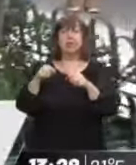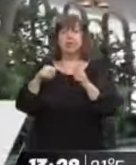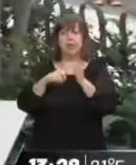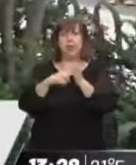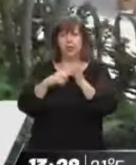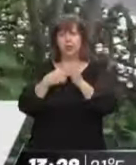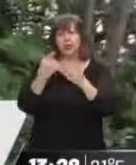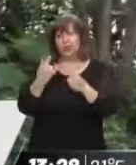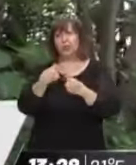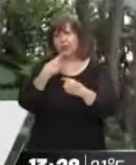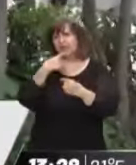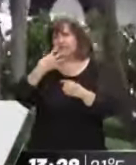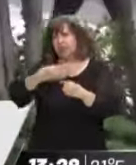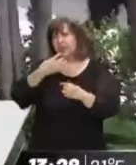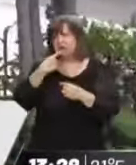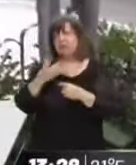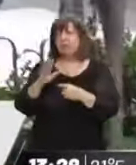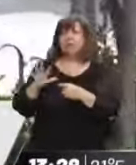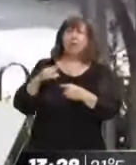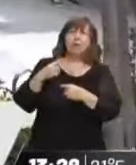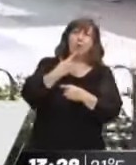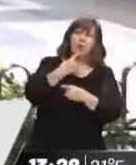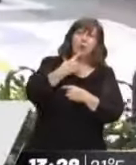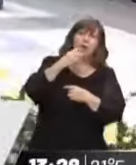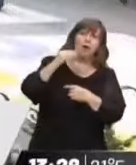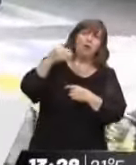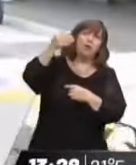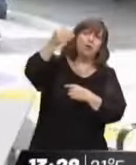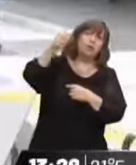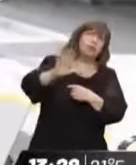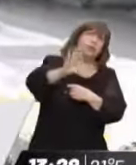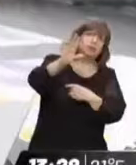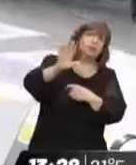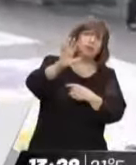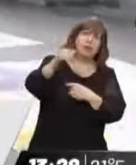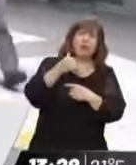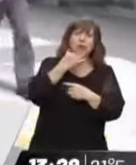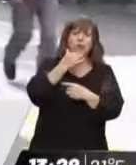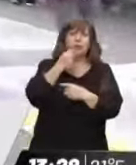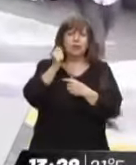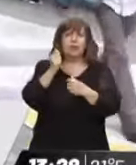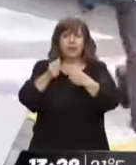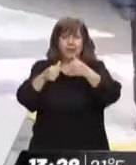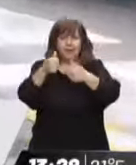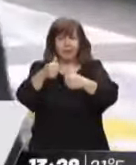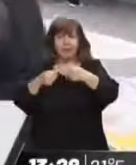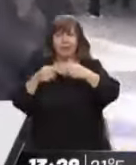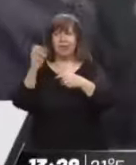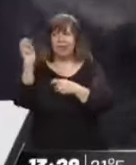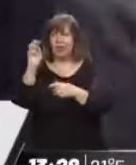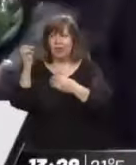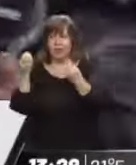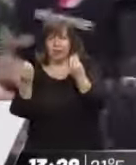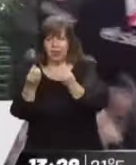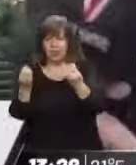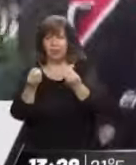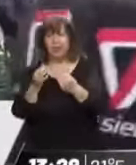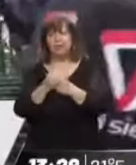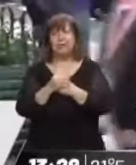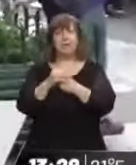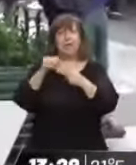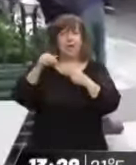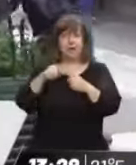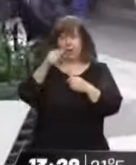sea, hay mucha incertidumbre, porque no se sabía quién iba a ganar, porque no se sabía a cuánto va a estar el dólar. Lo cierto es que